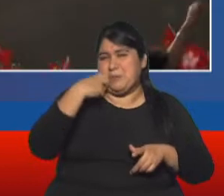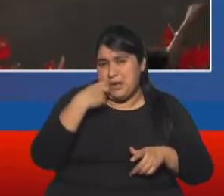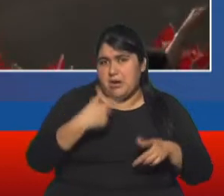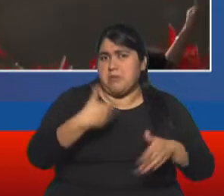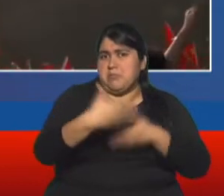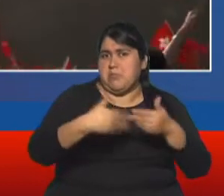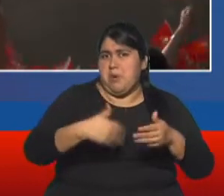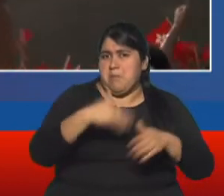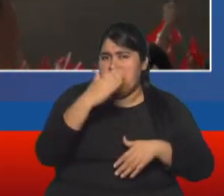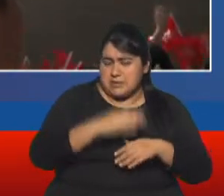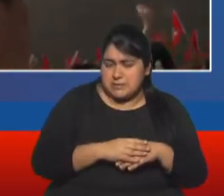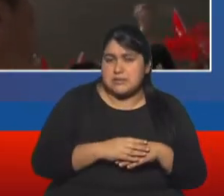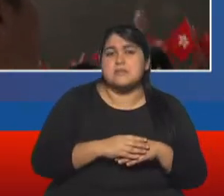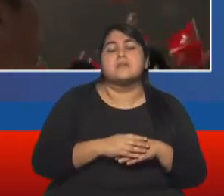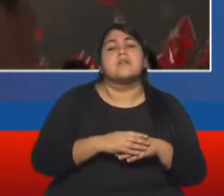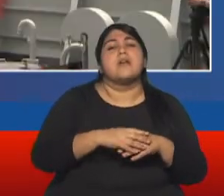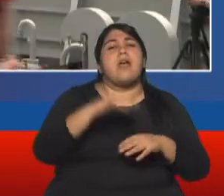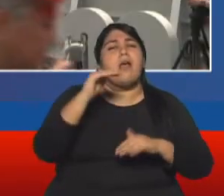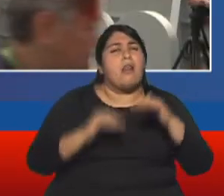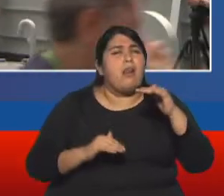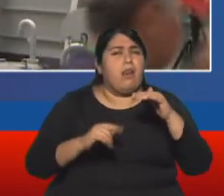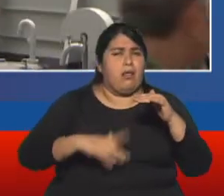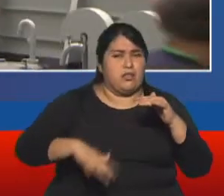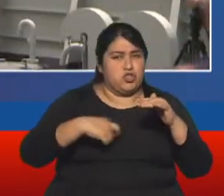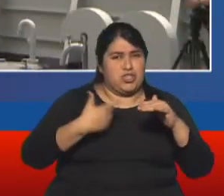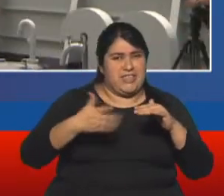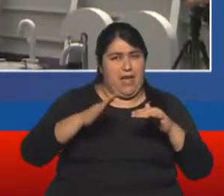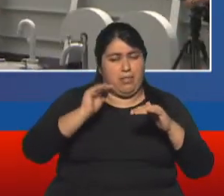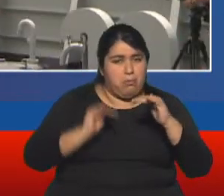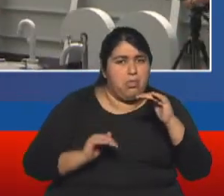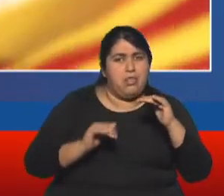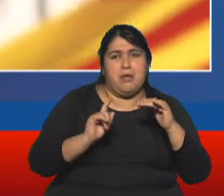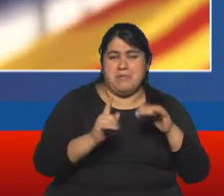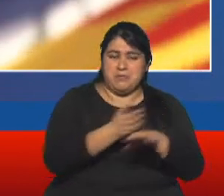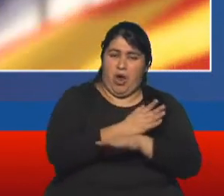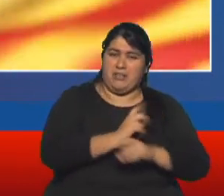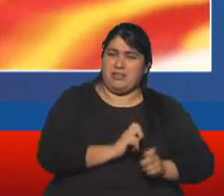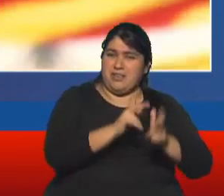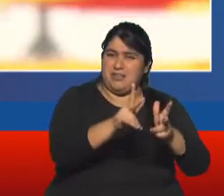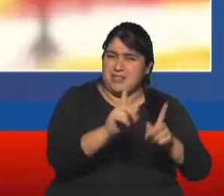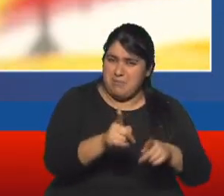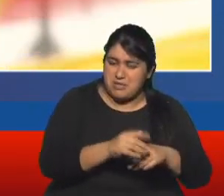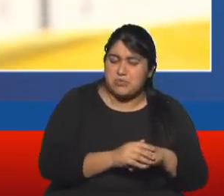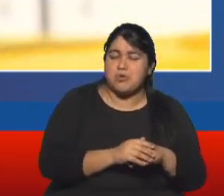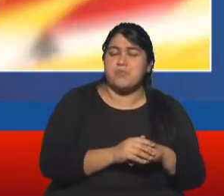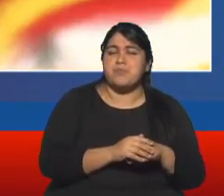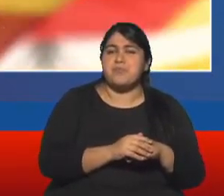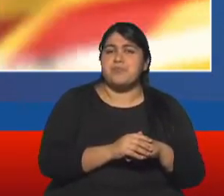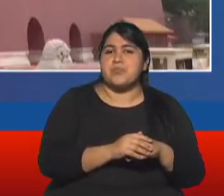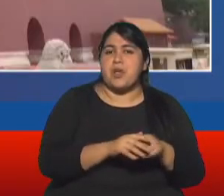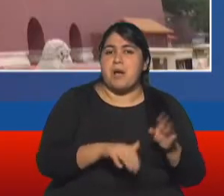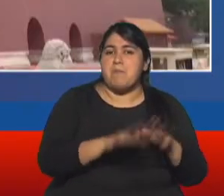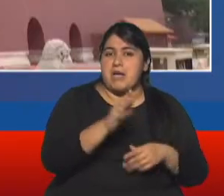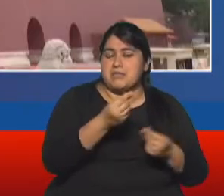acelerado. La inequidad social, porque lo que decíamos recién, lo que ustedes mencionaban también sobre el enriquecimiento